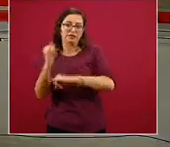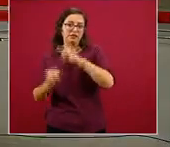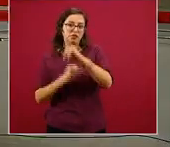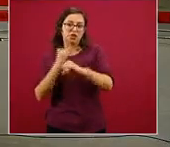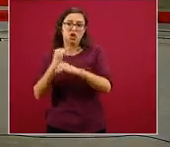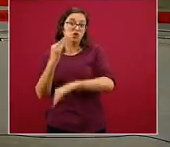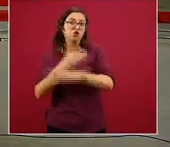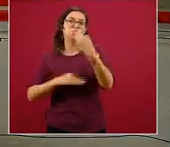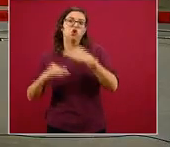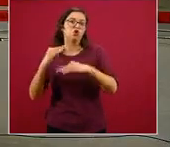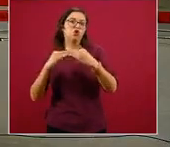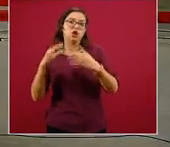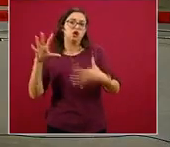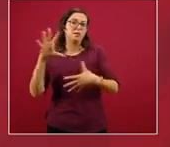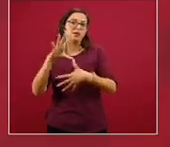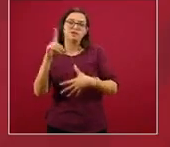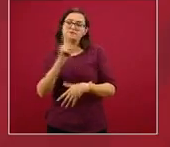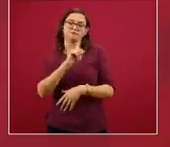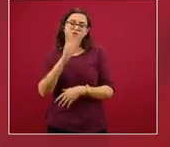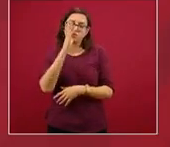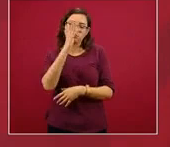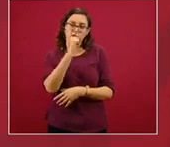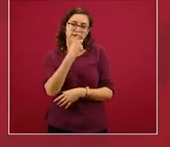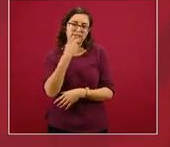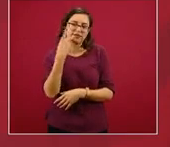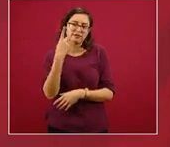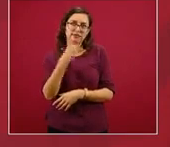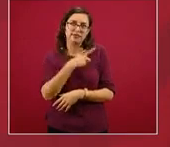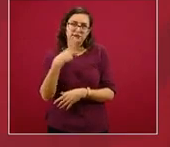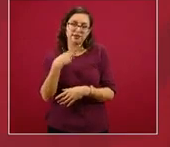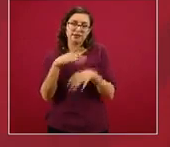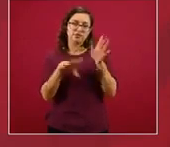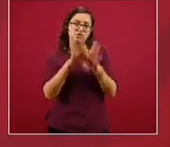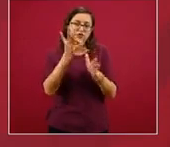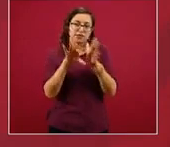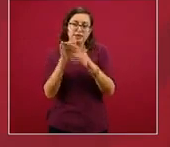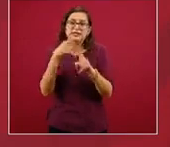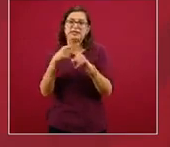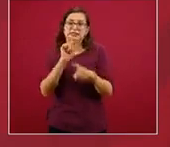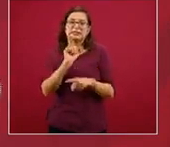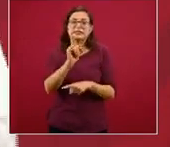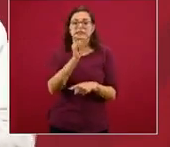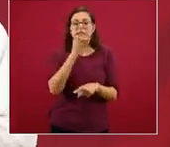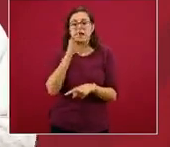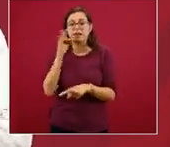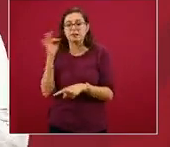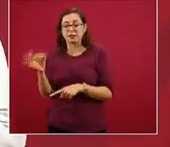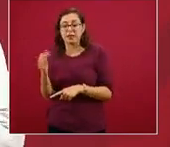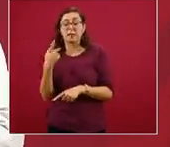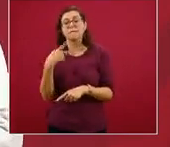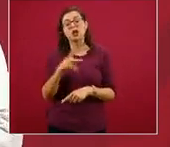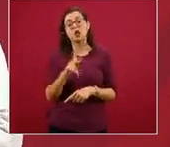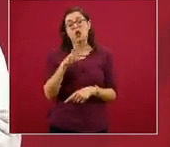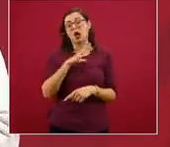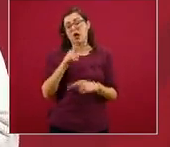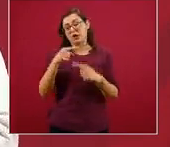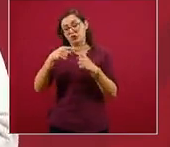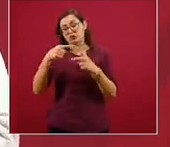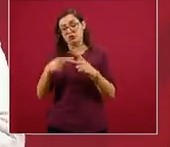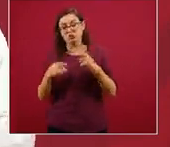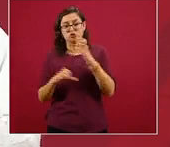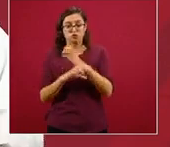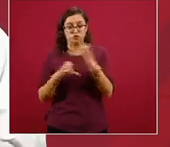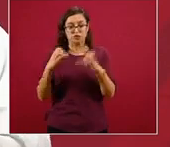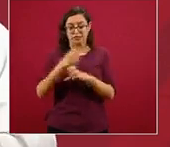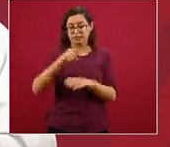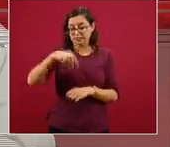toda la región. Sin embargo, hay dos indicadores, por ejemplo, importantes que para efecto de México hay que